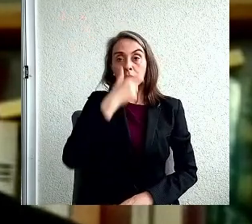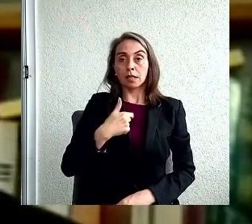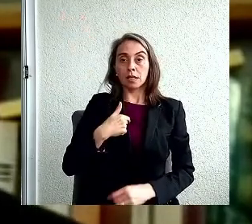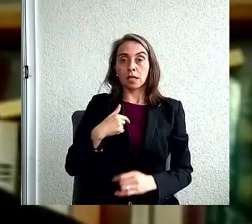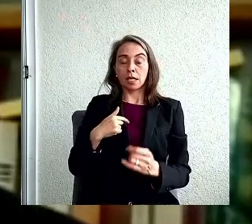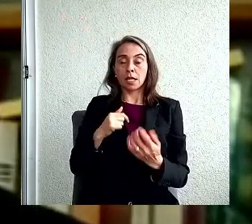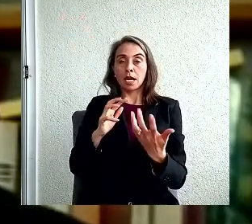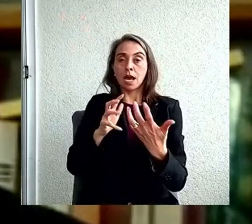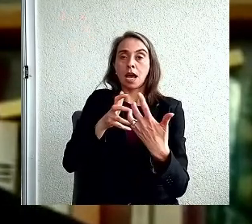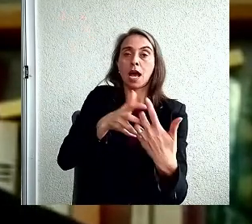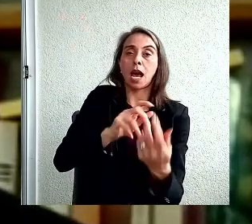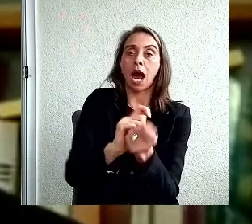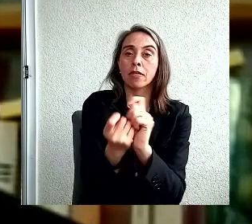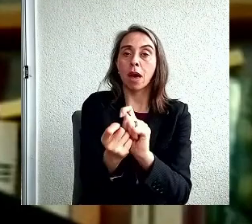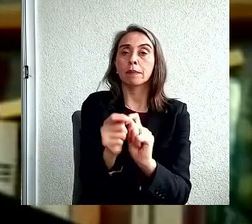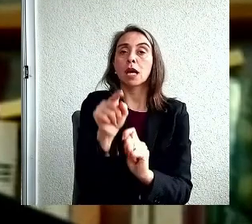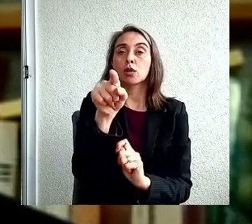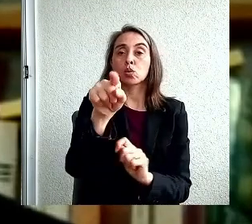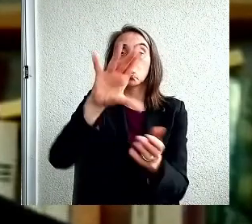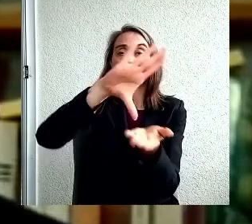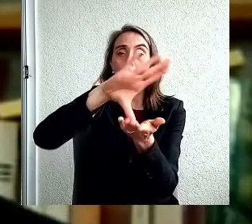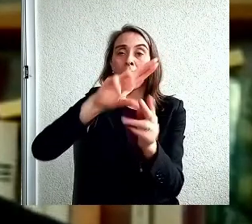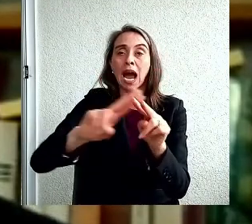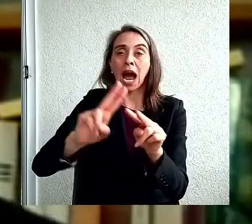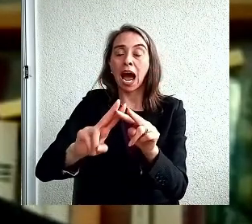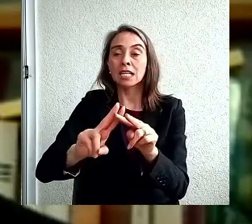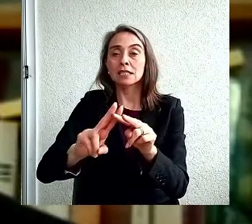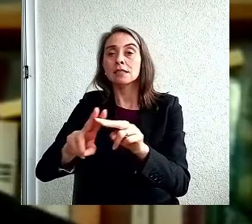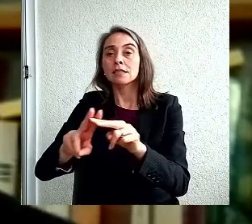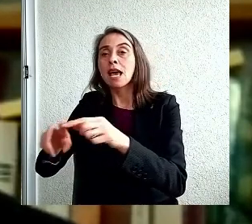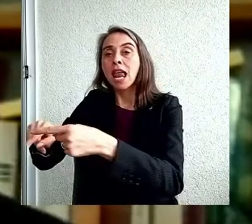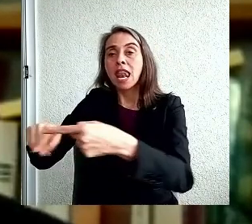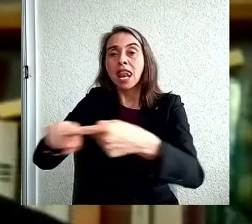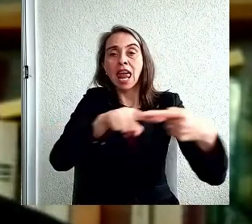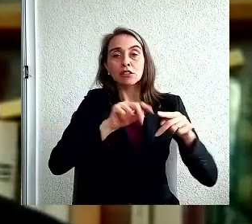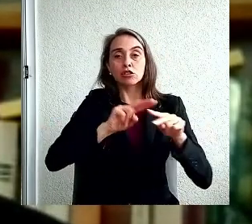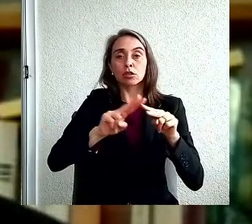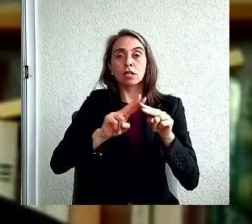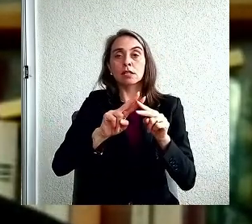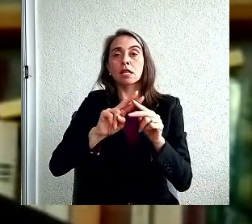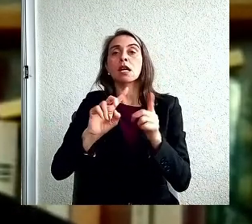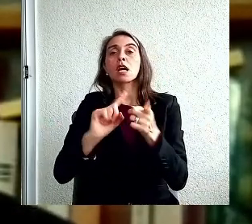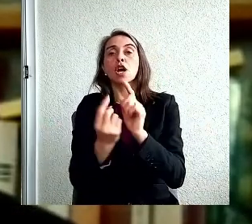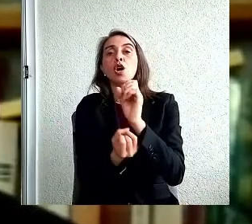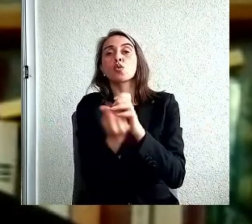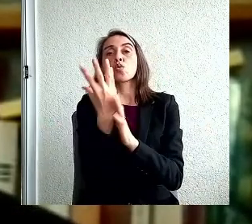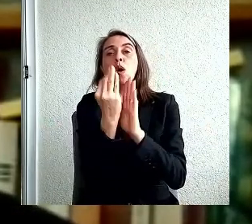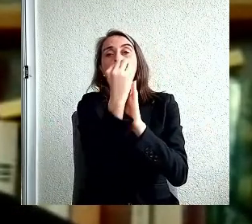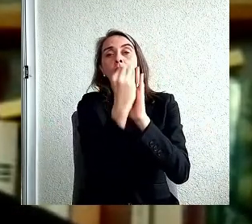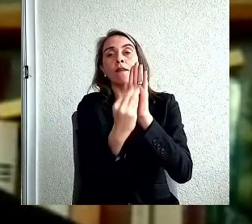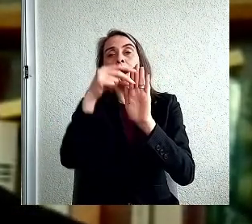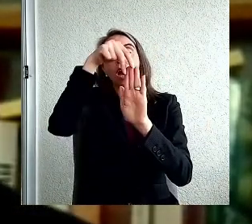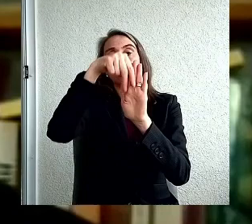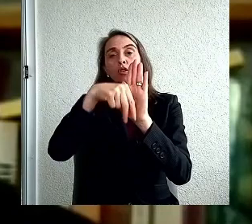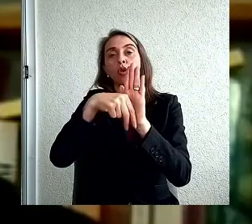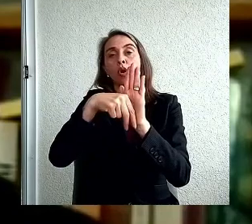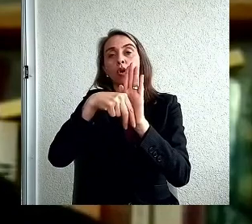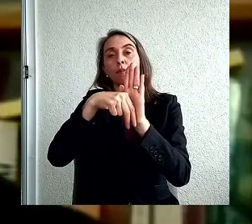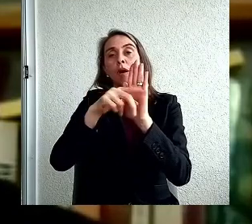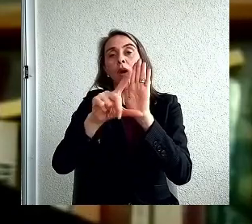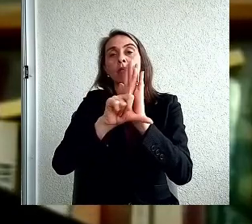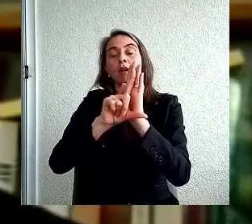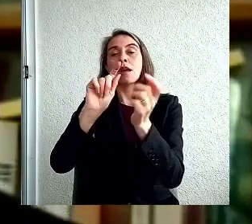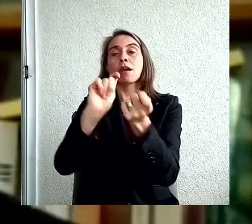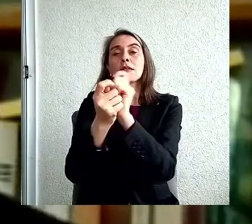la sociedad, para las nuevas normas climáticas. how much to put into one and how much to put Entonces, ¿cuánto poner en uno y en el